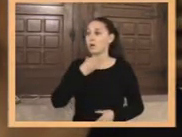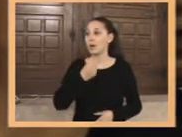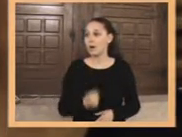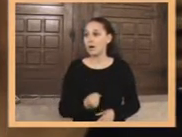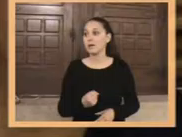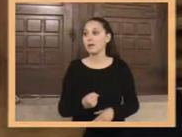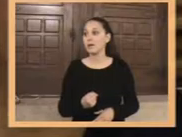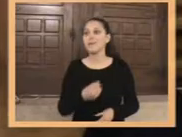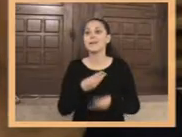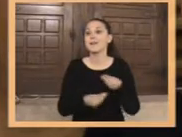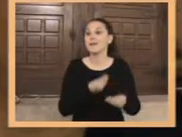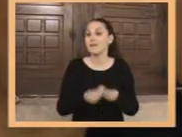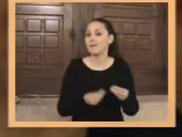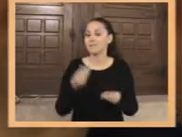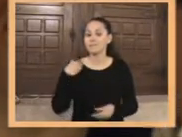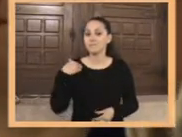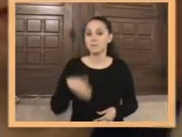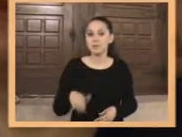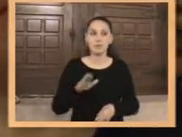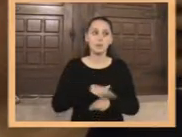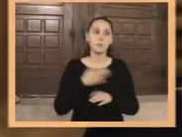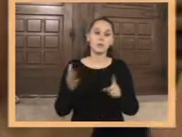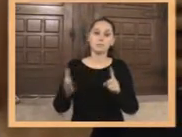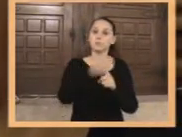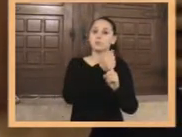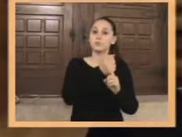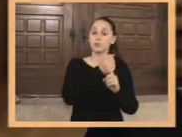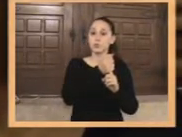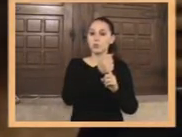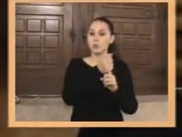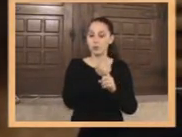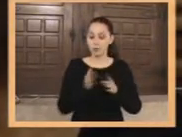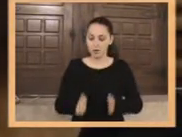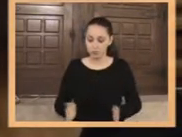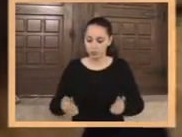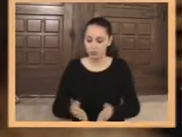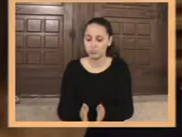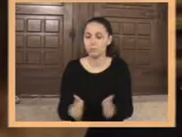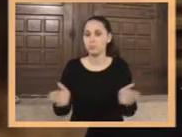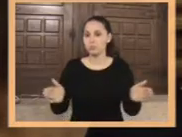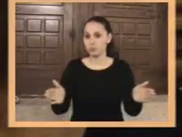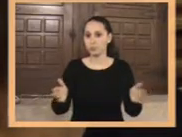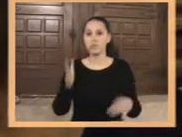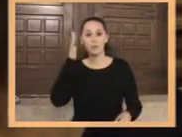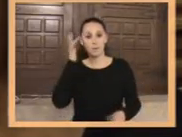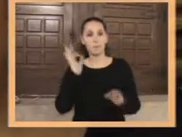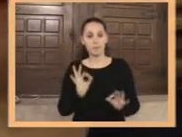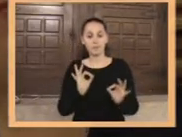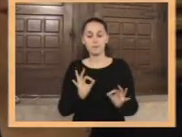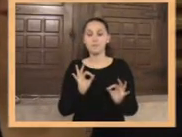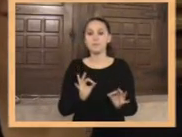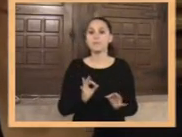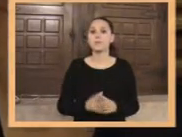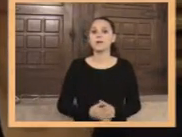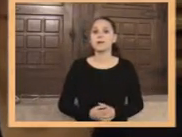mayor celeridad posible para solucionar ese tapón que se genera allí, ese peligro que